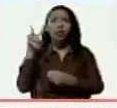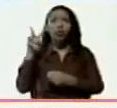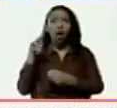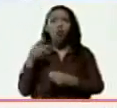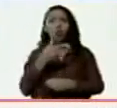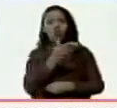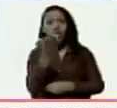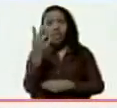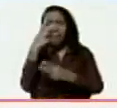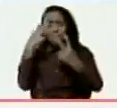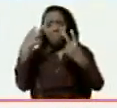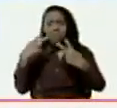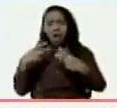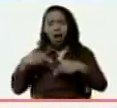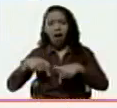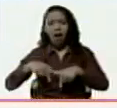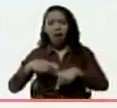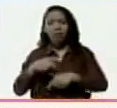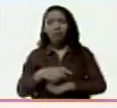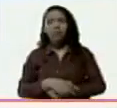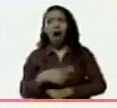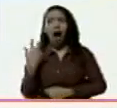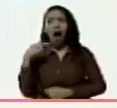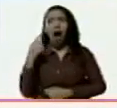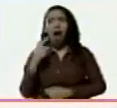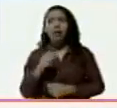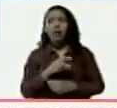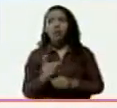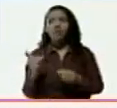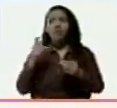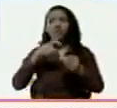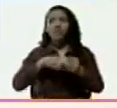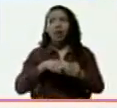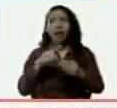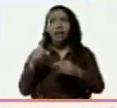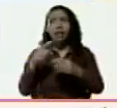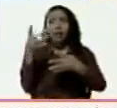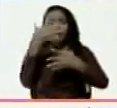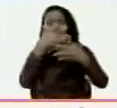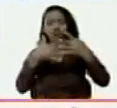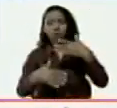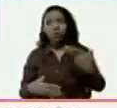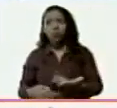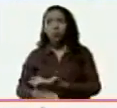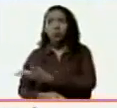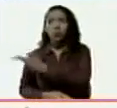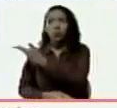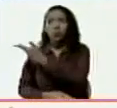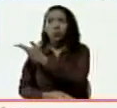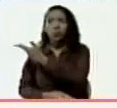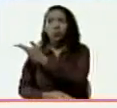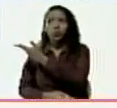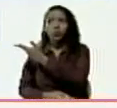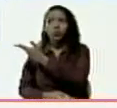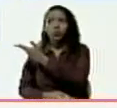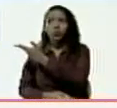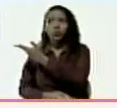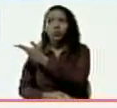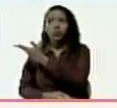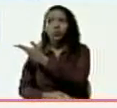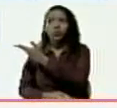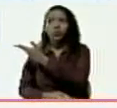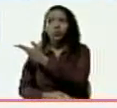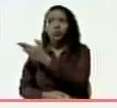ustedes pueden ver acá y está también suscrito en esta revisión que hicimos a la corte a que está conforme al